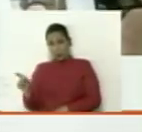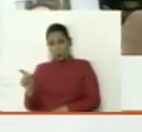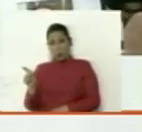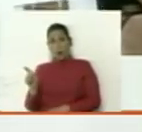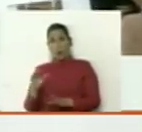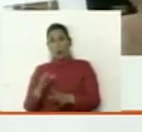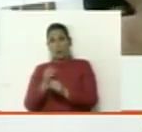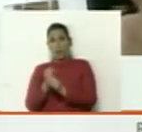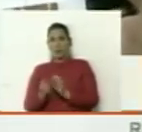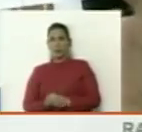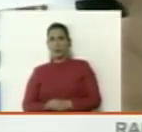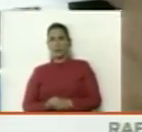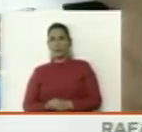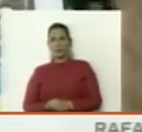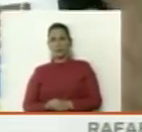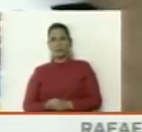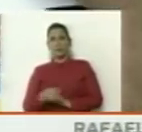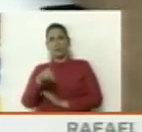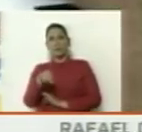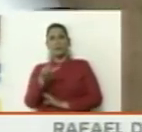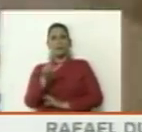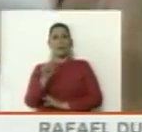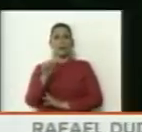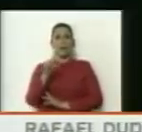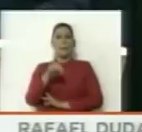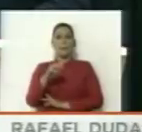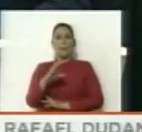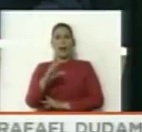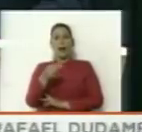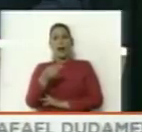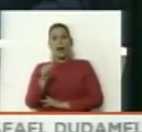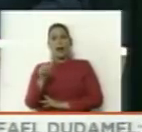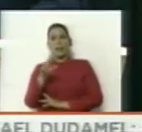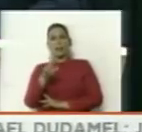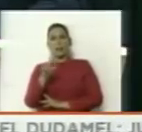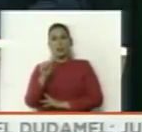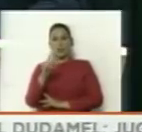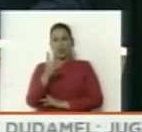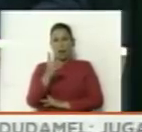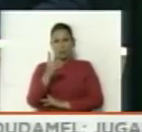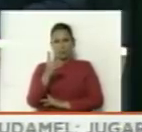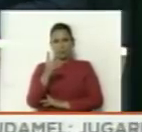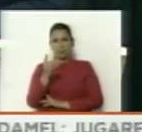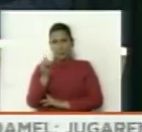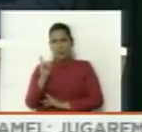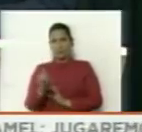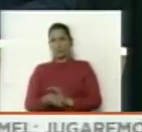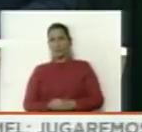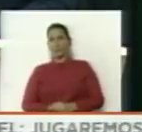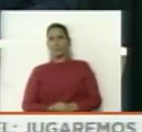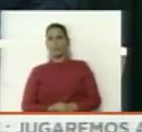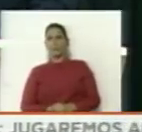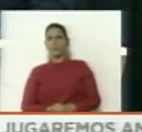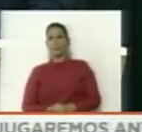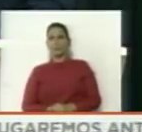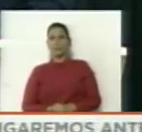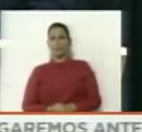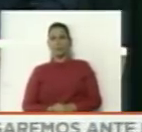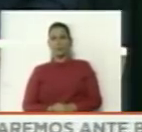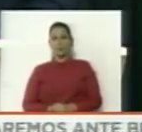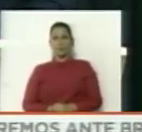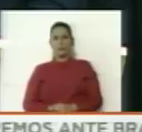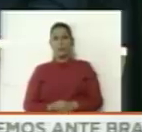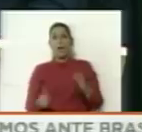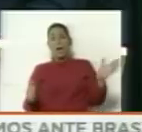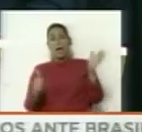señor Blanchard, que está aquí. Porque además, en su momento,